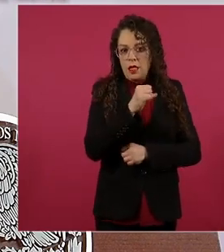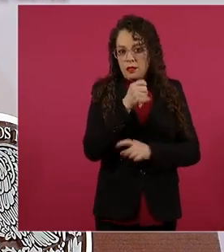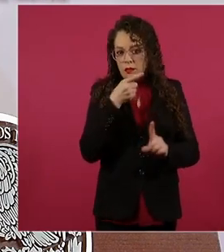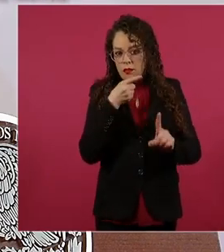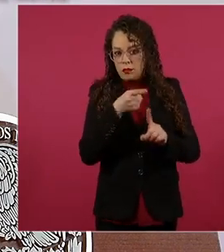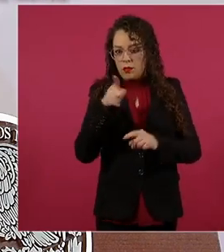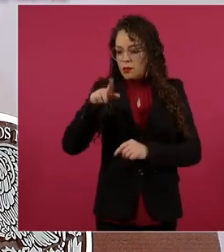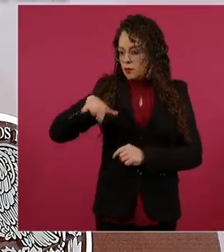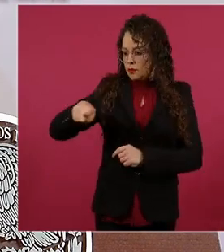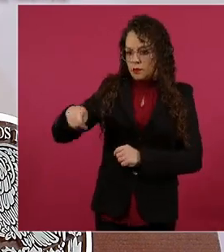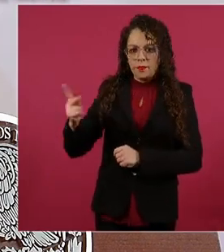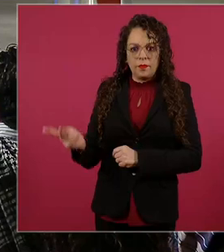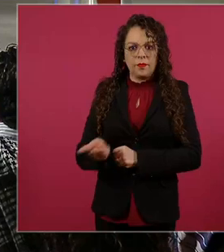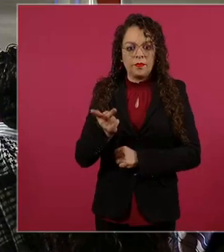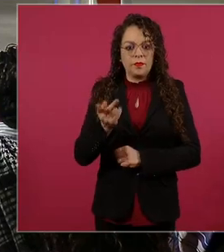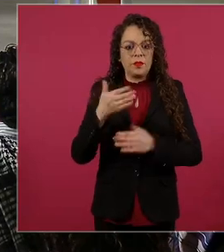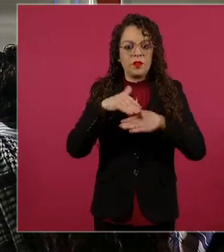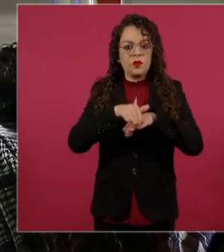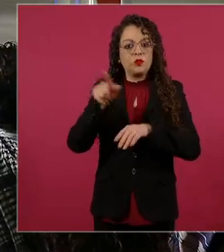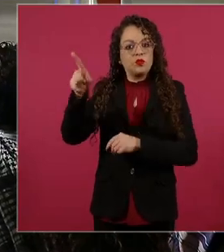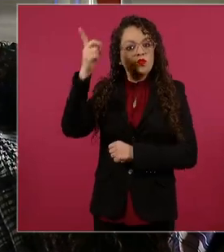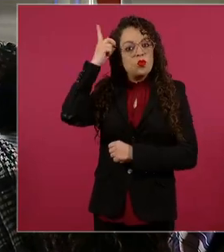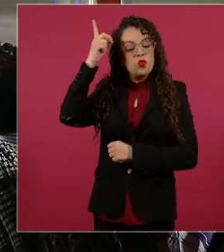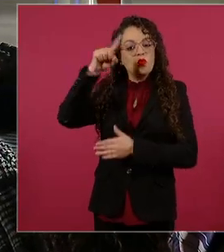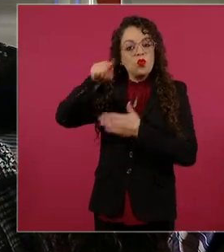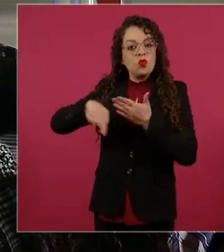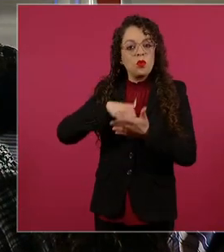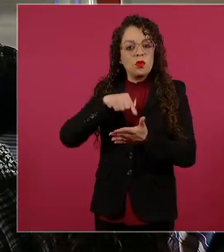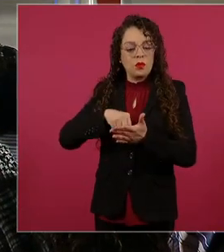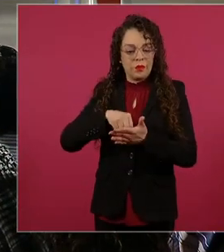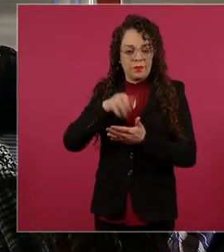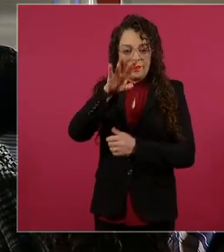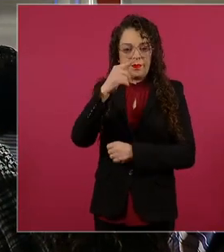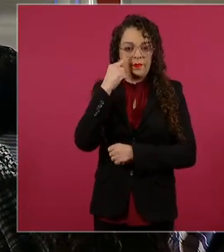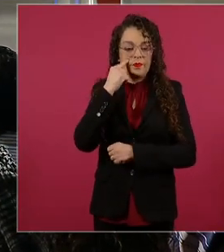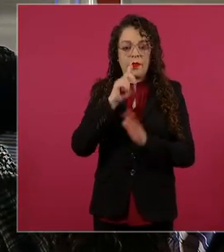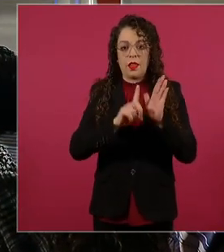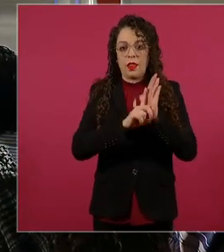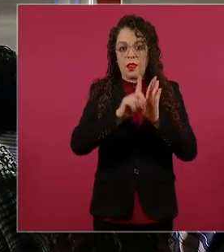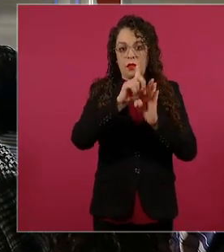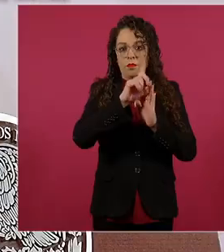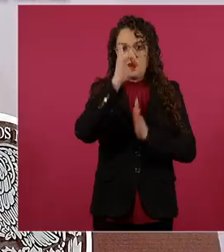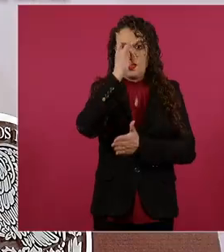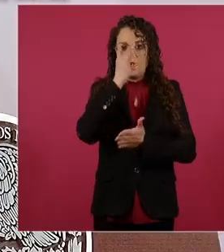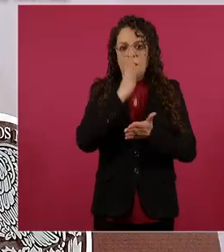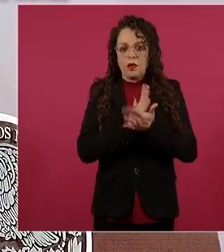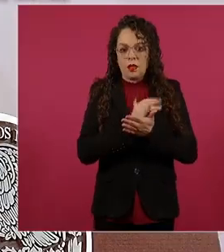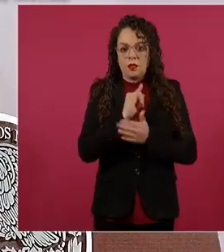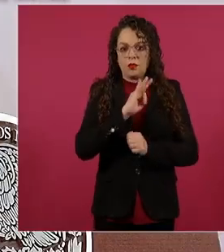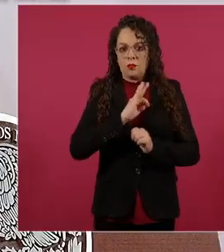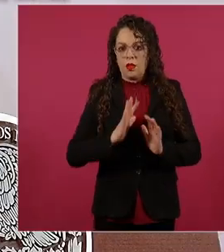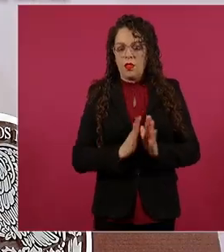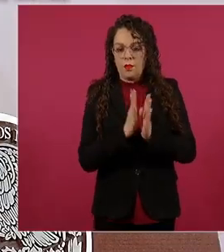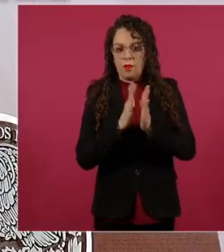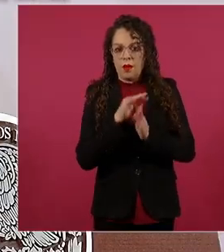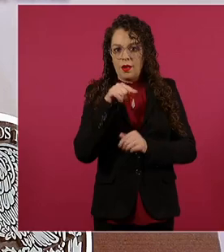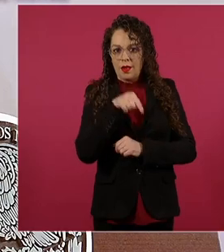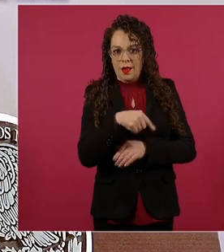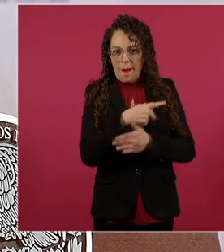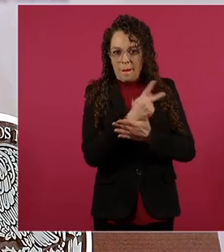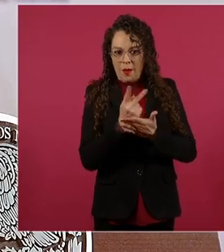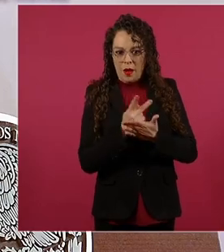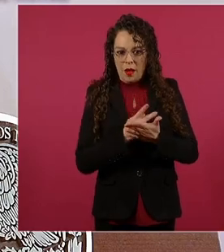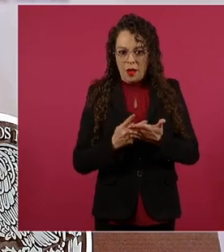preguntabas, sobre la propiedad. O sea, los únicos departamentos que se pueden entrar en este esquema son aquellos que construya o que invierta en